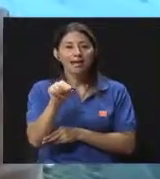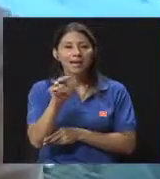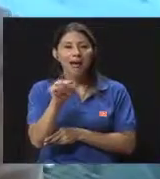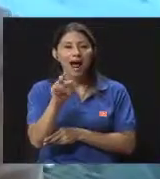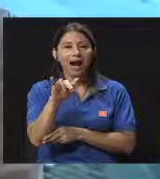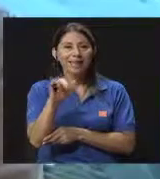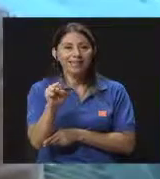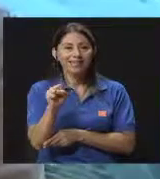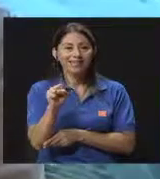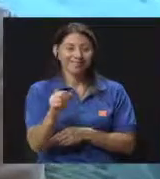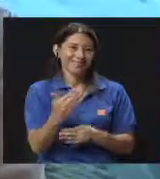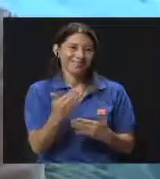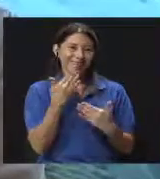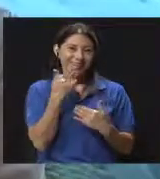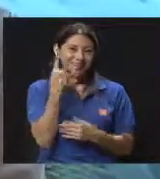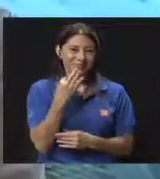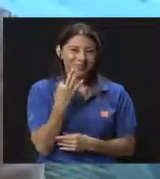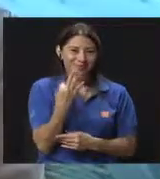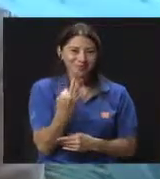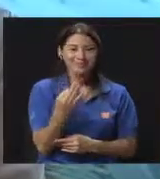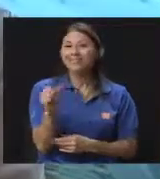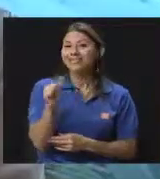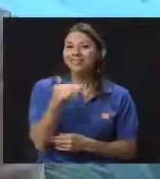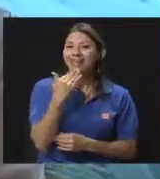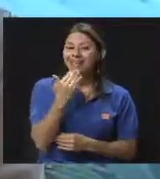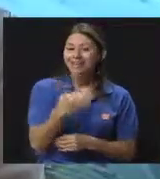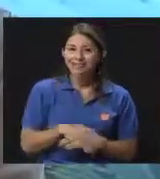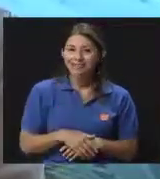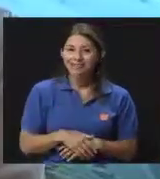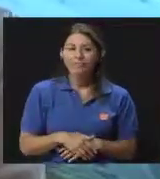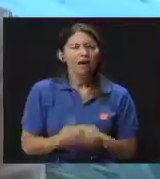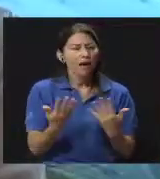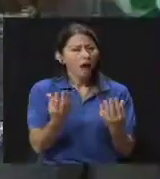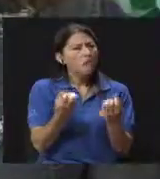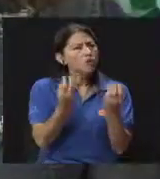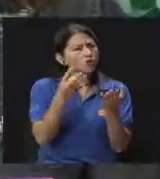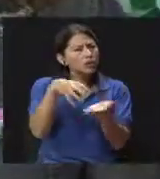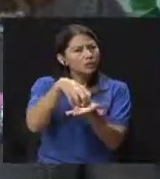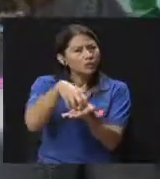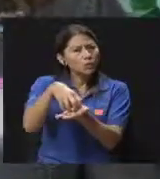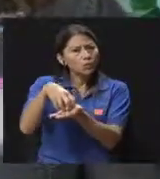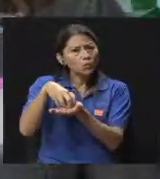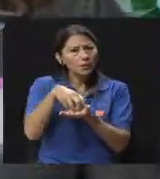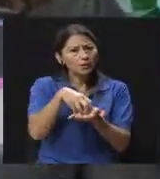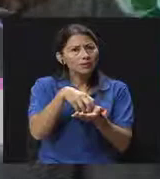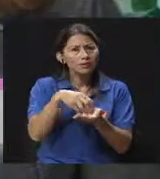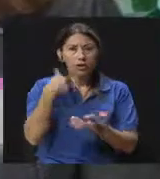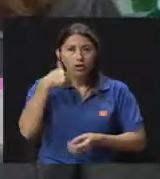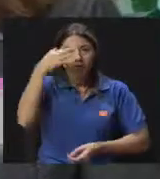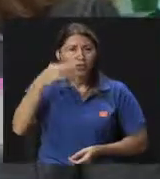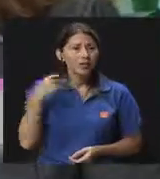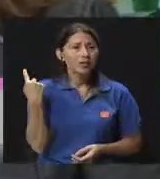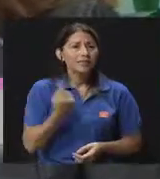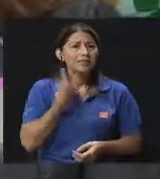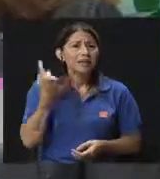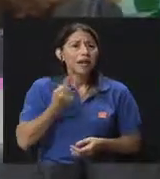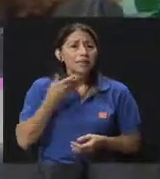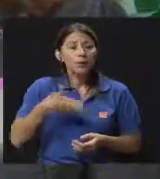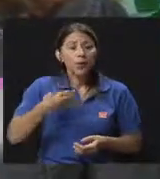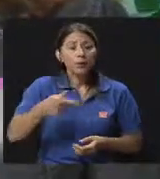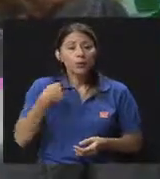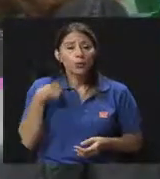por la invitación. Gracias por acompañarnos. Claro, y es que, Lilian, hay muchas inquietudes y yo creo que siempre cuando se trata de ese primer